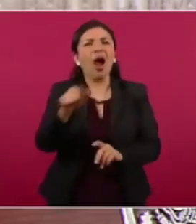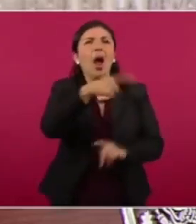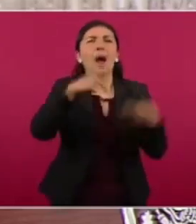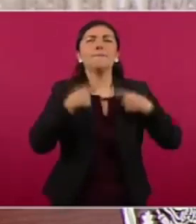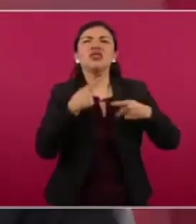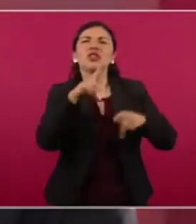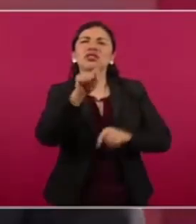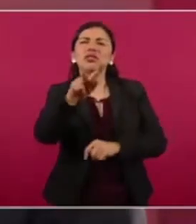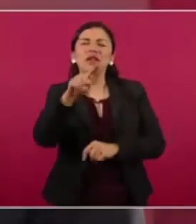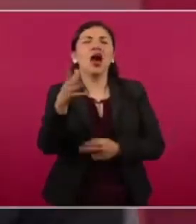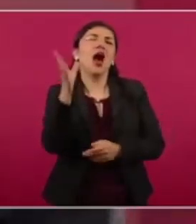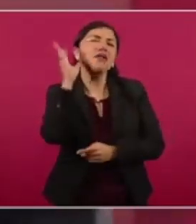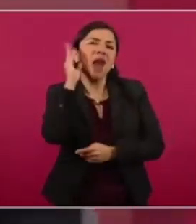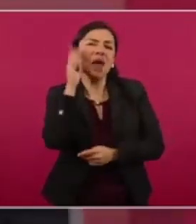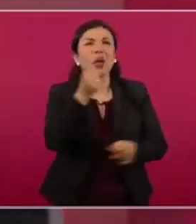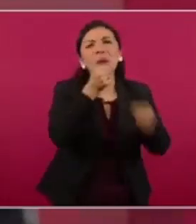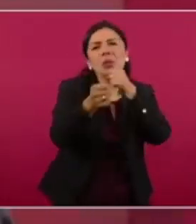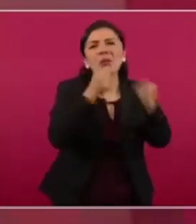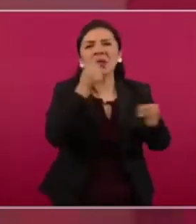radio,